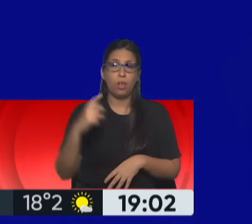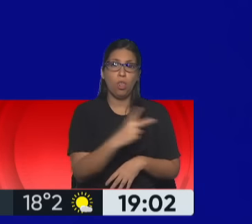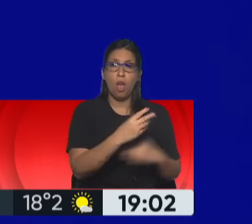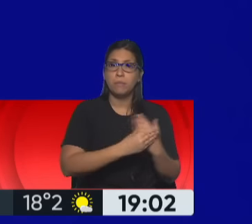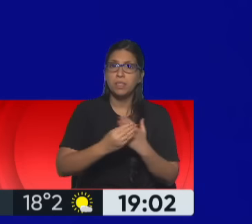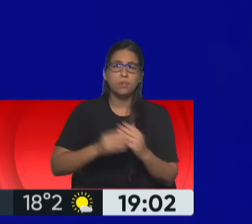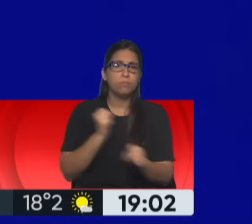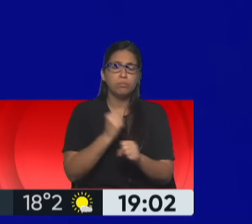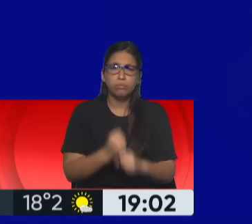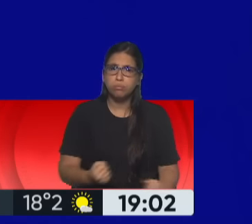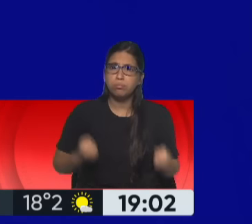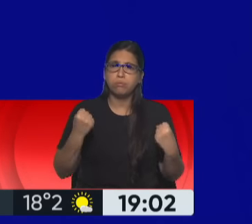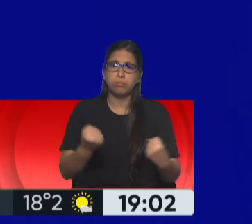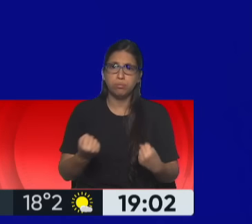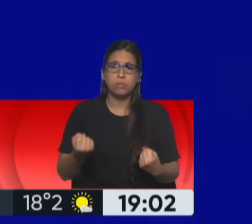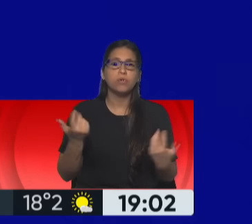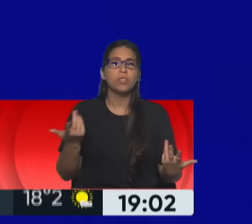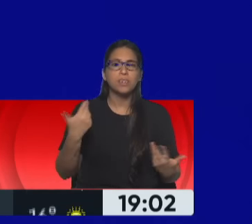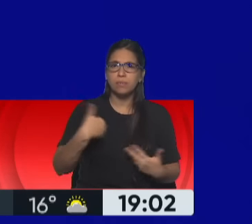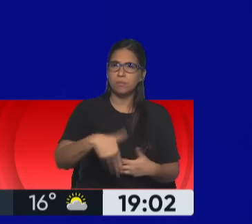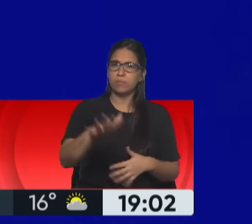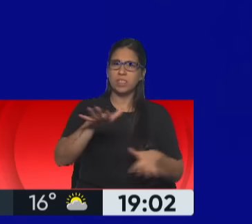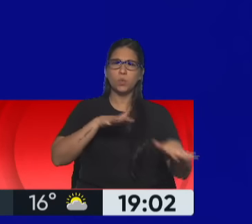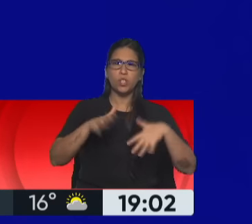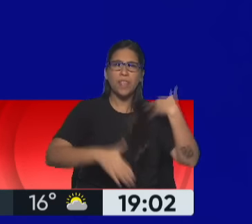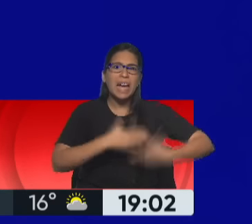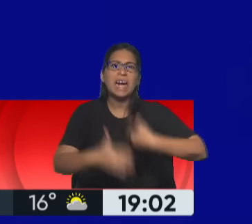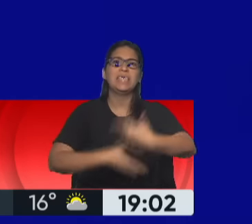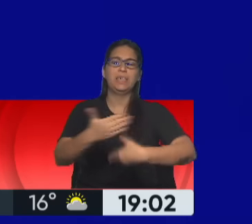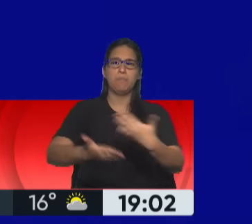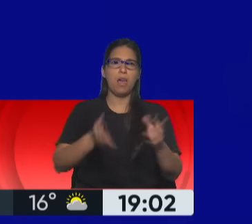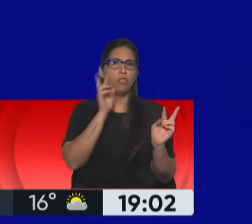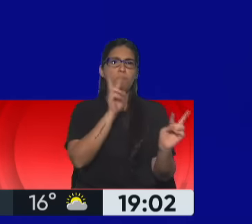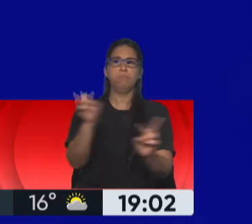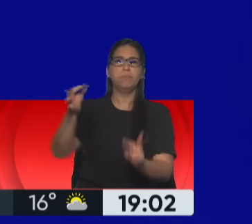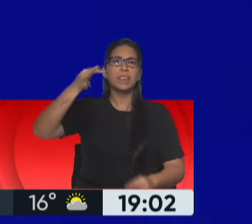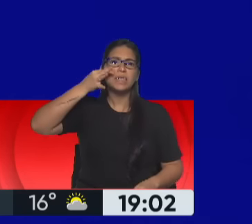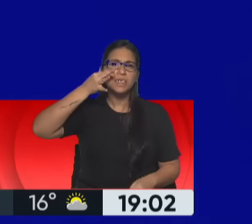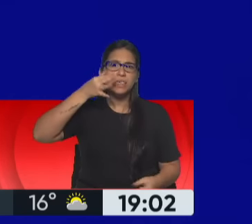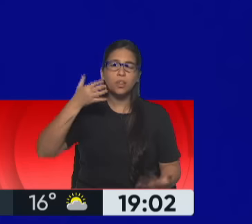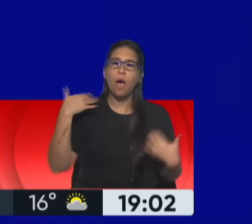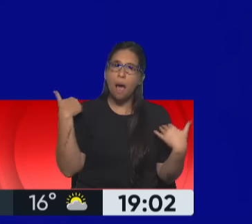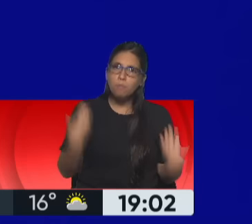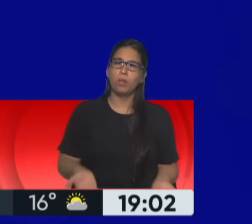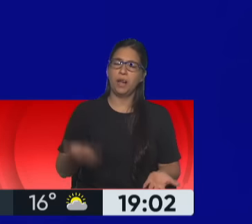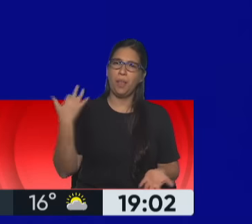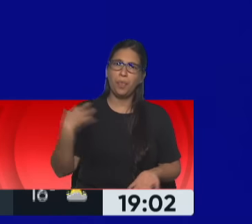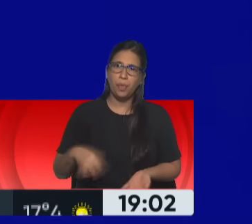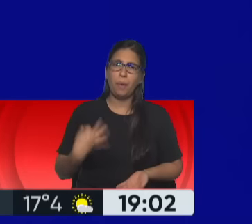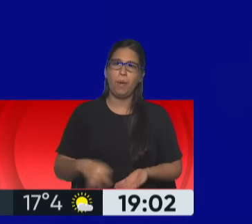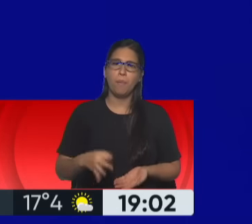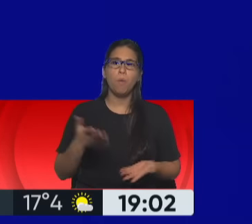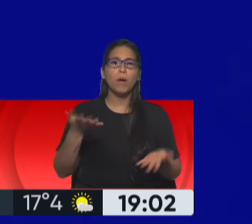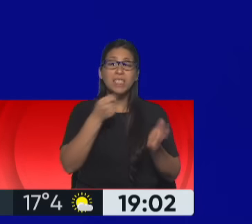quiero decirle es que estamos frente a un maravilloso caso de crecimiento, digamos, si es la oportunidad de aprovecharlo, porque en